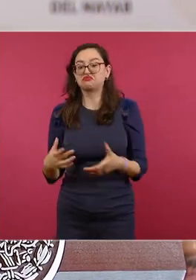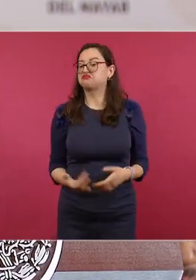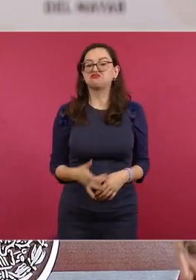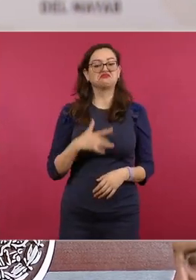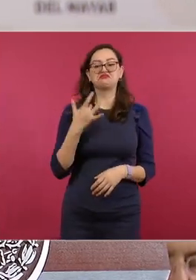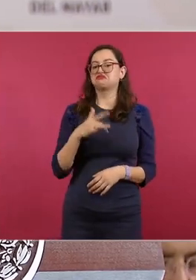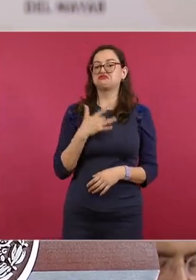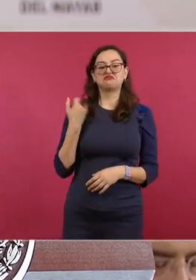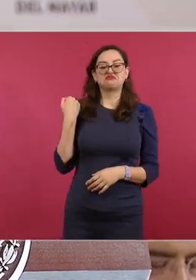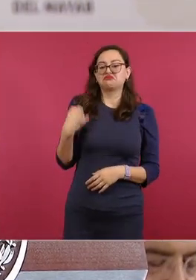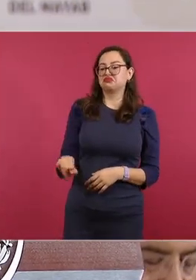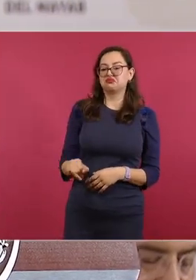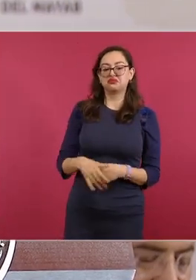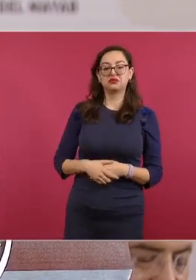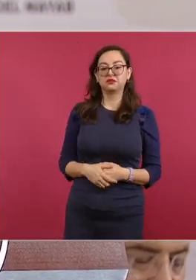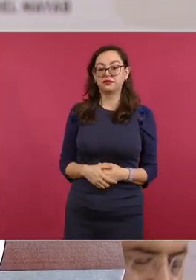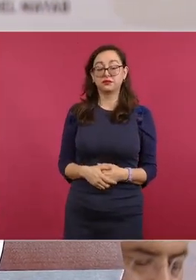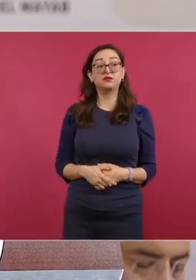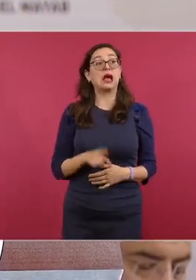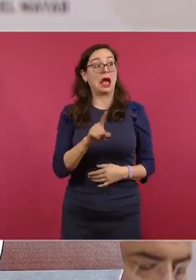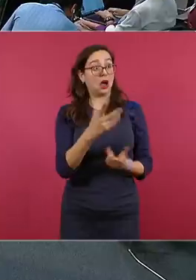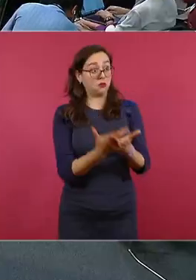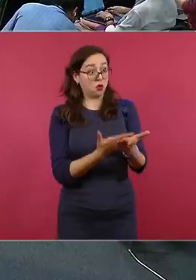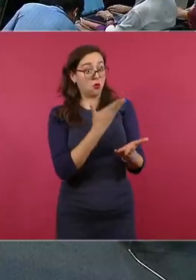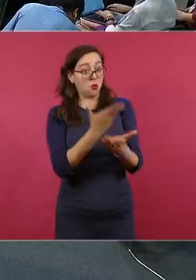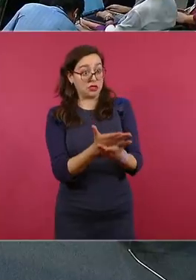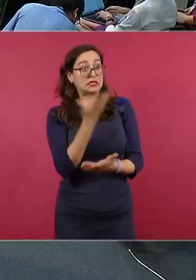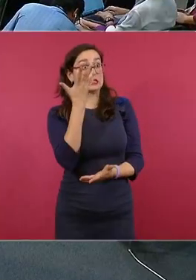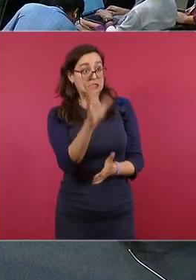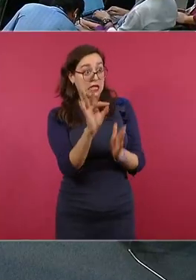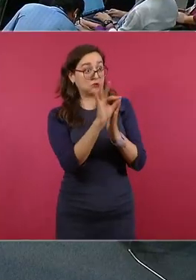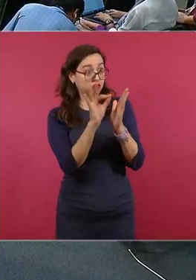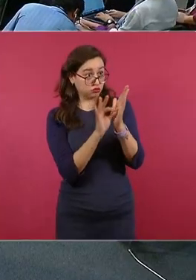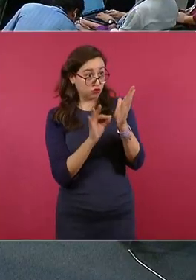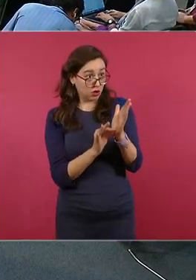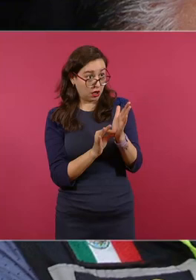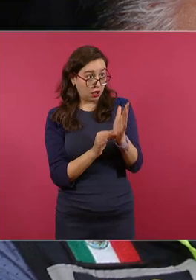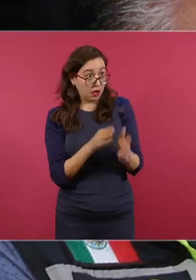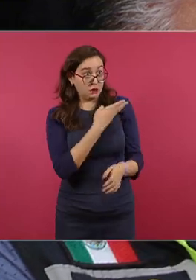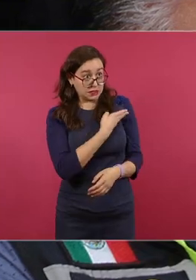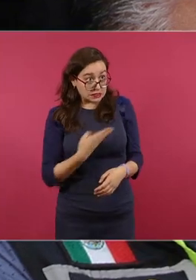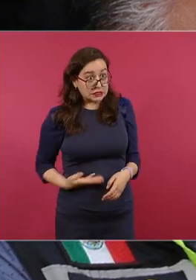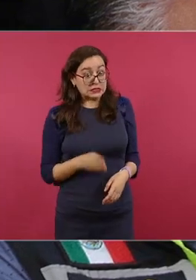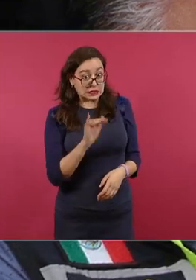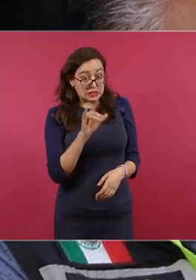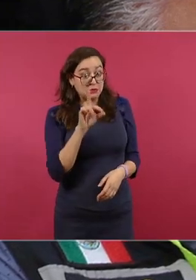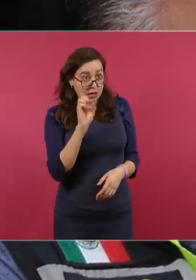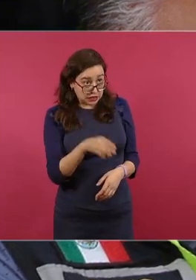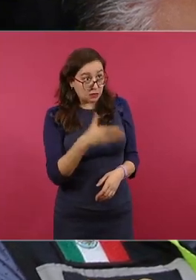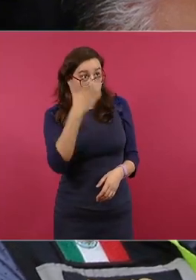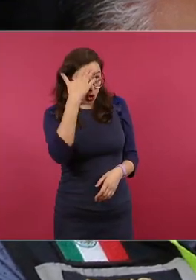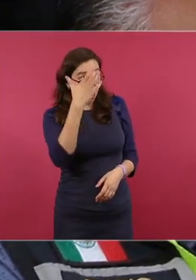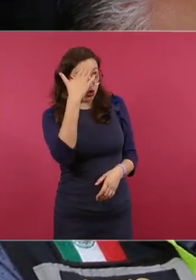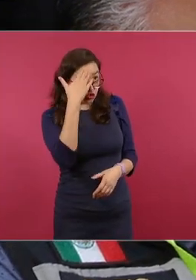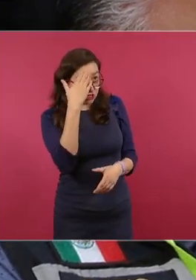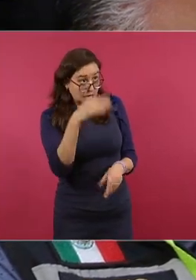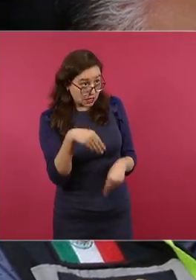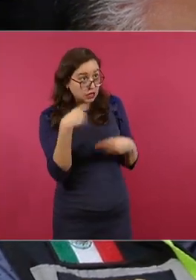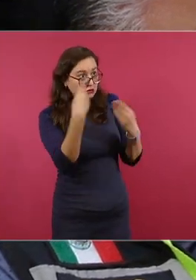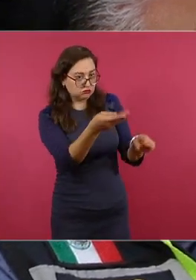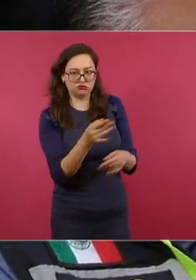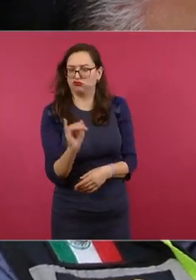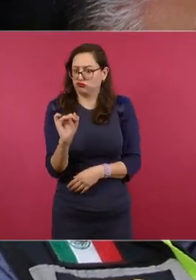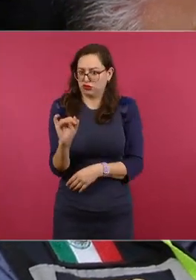disparate lo que estoy proponiendo. Esa propuesta de 10 puntos se la mandó usted. Ah, claro. Directamente al presidente Biden. Sí, no, ¿por qué vía? Se la